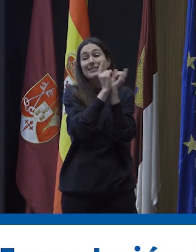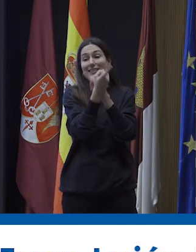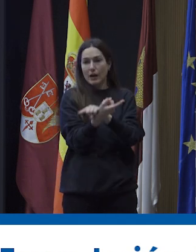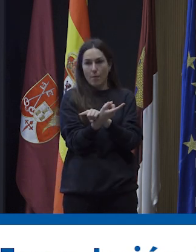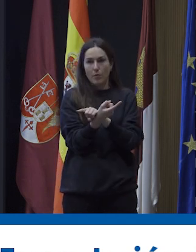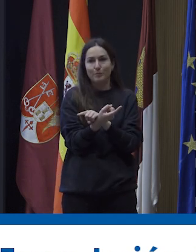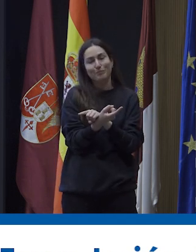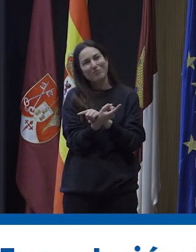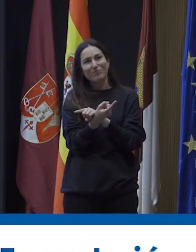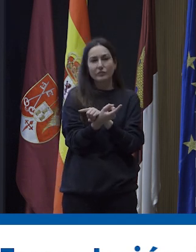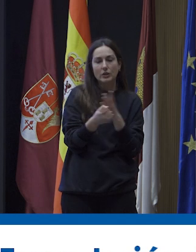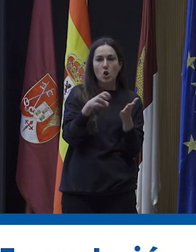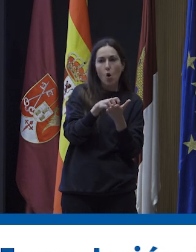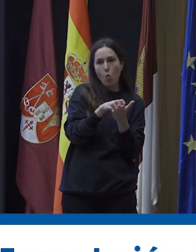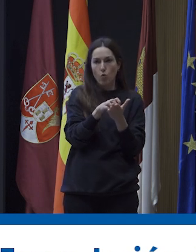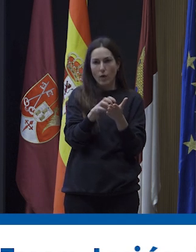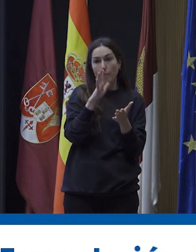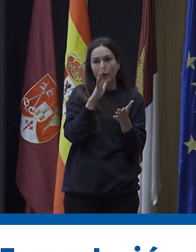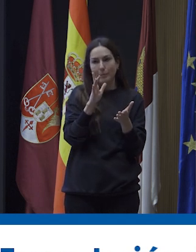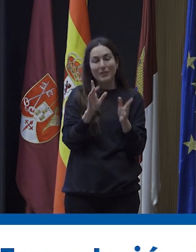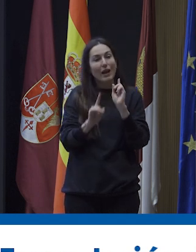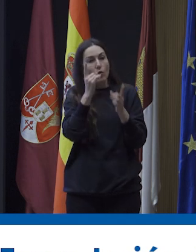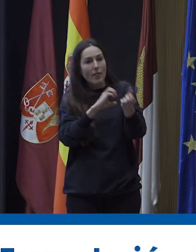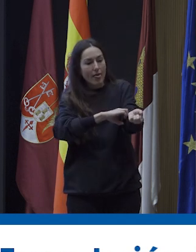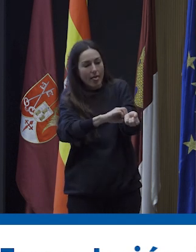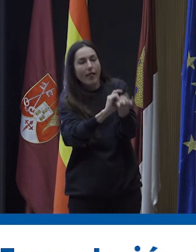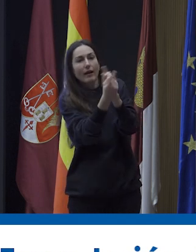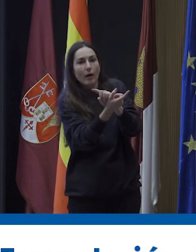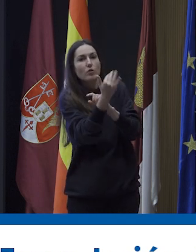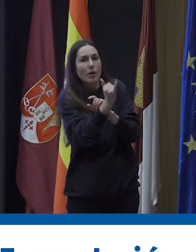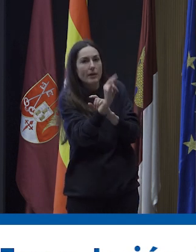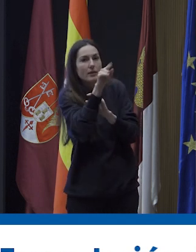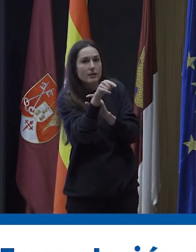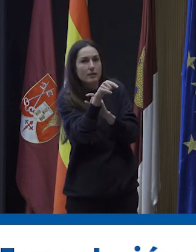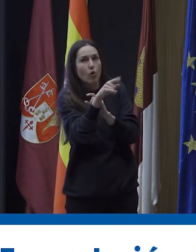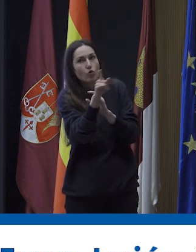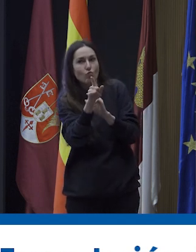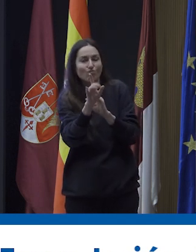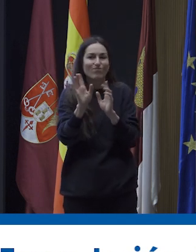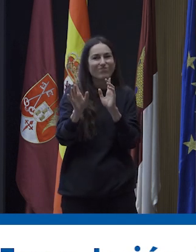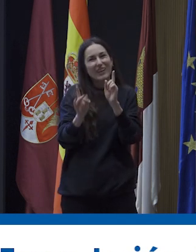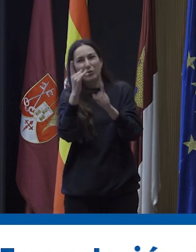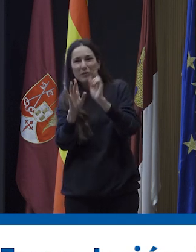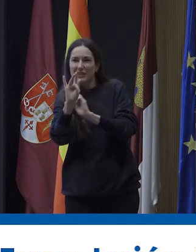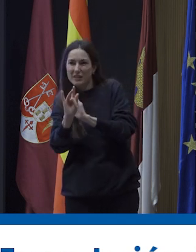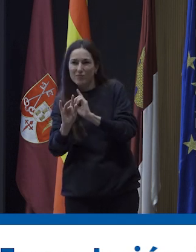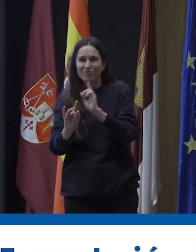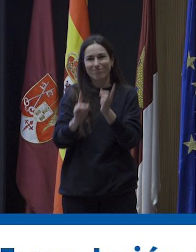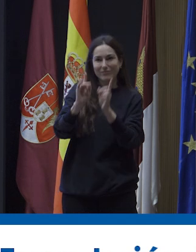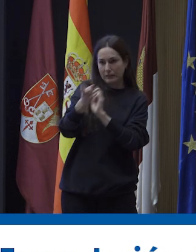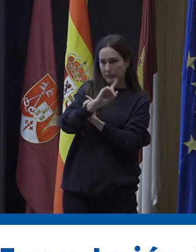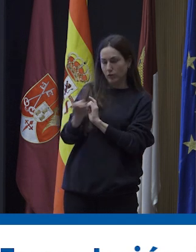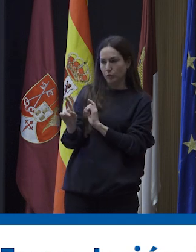poco discutido porque a veces había cambios y a veces no, con lo cual no quedaba muy claro qué papel jugaba esto. Y por